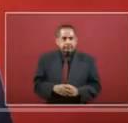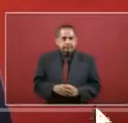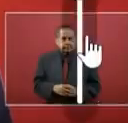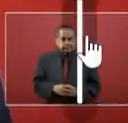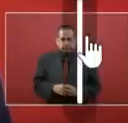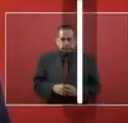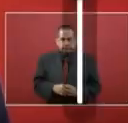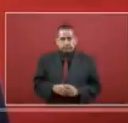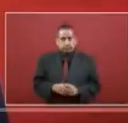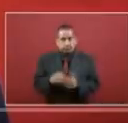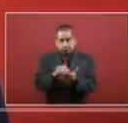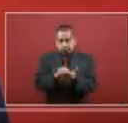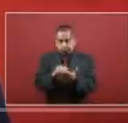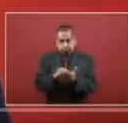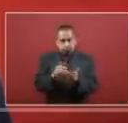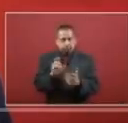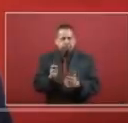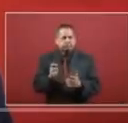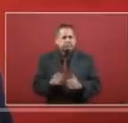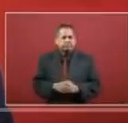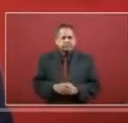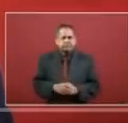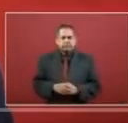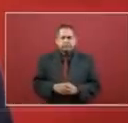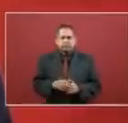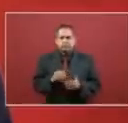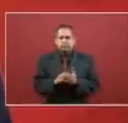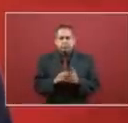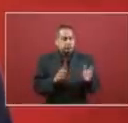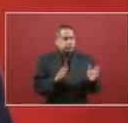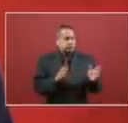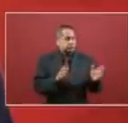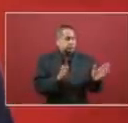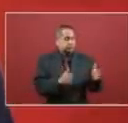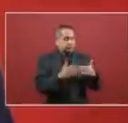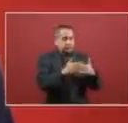se mantienen los refugios